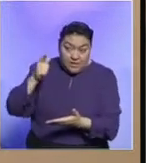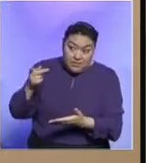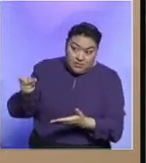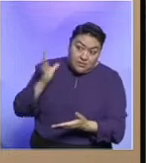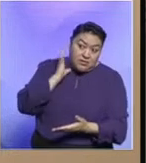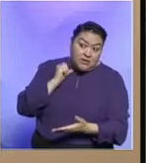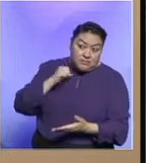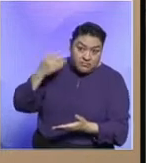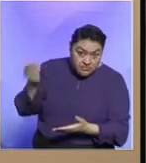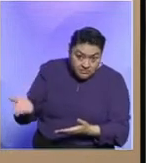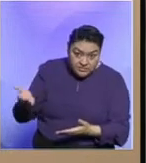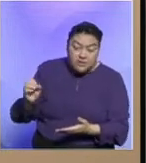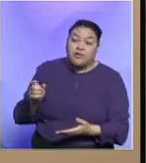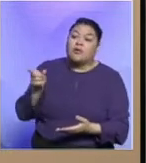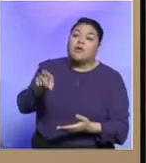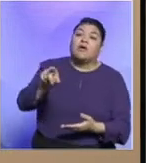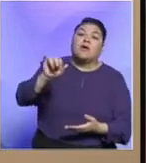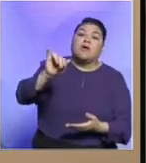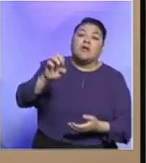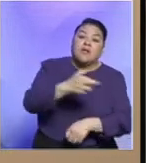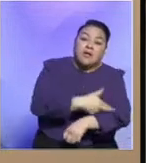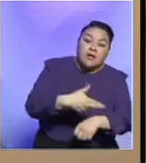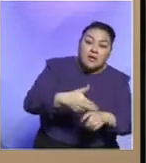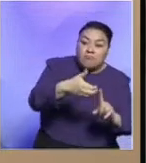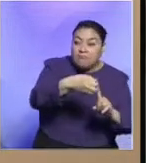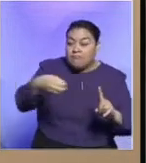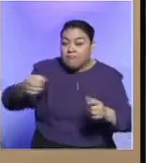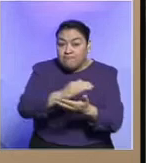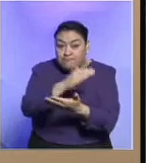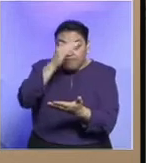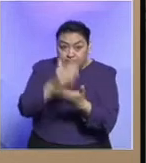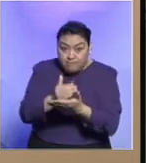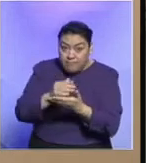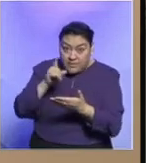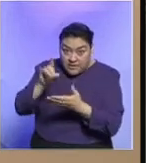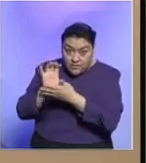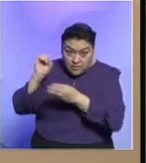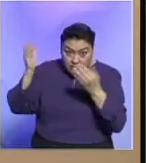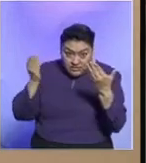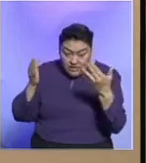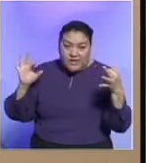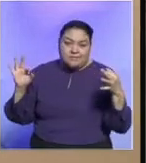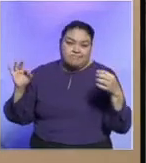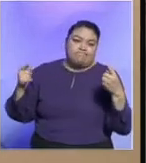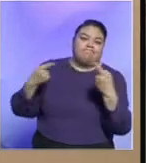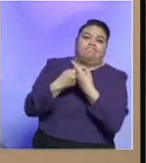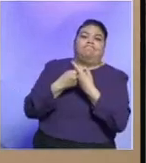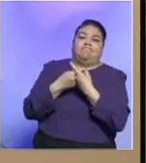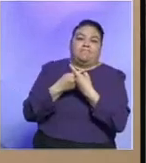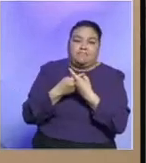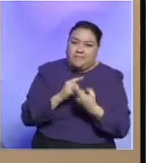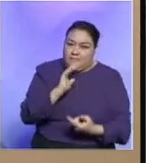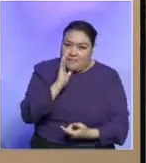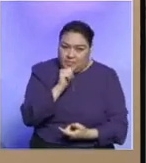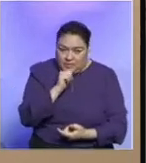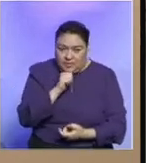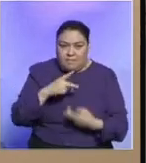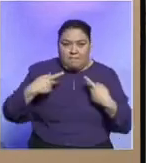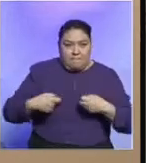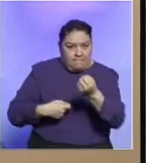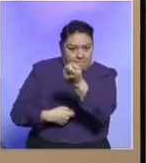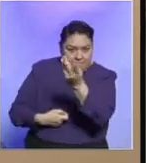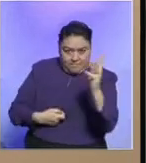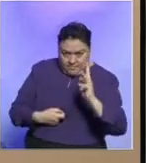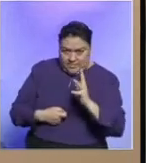amigos? ¿Cómo se le terminó ya los privilegios a esos jueces que desafiaron al pueblo